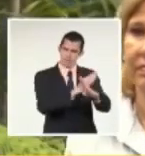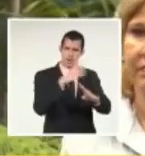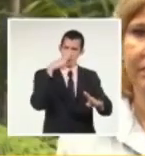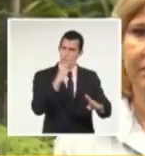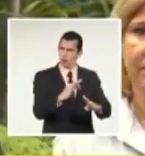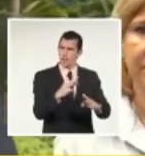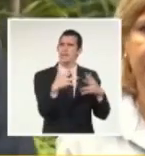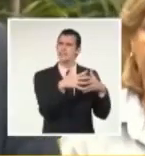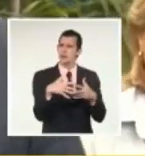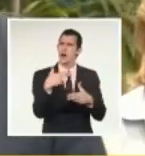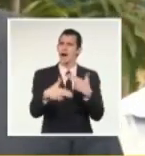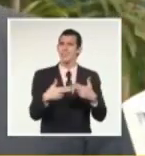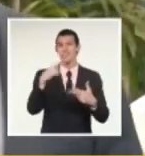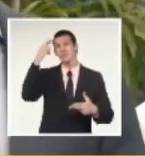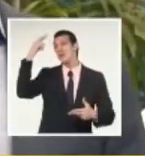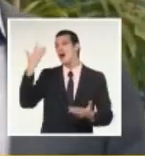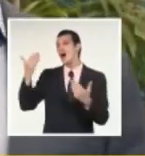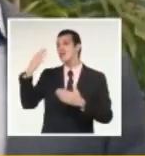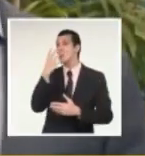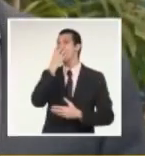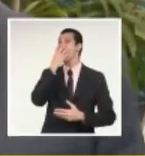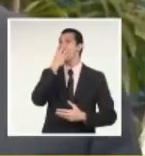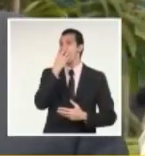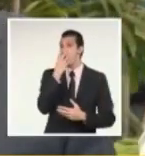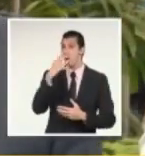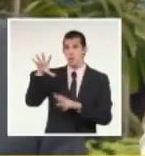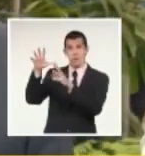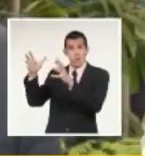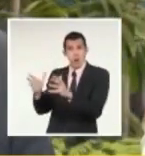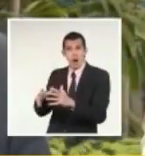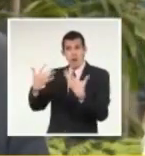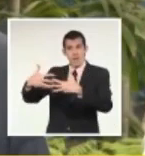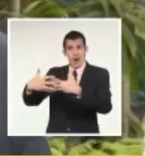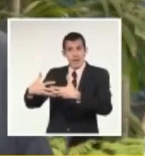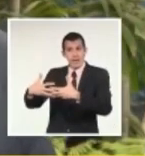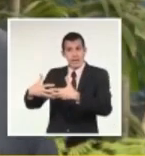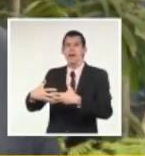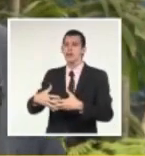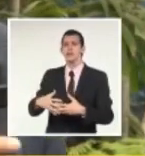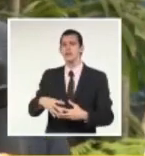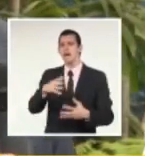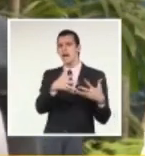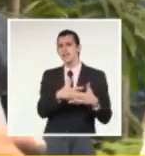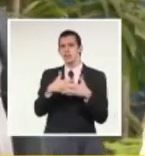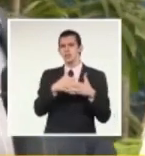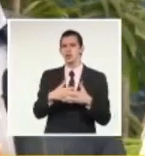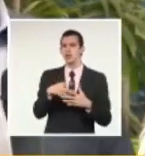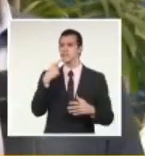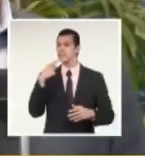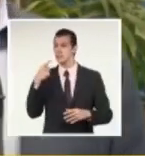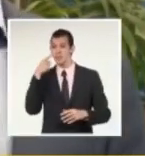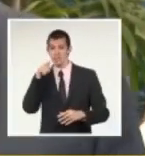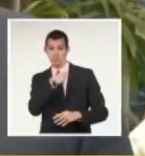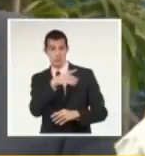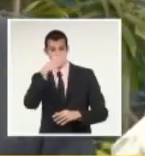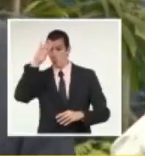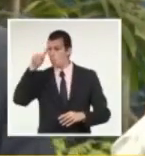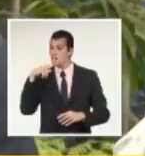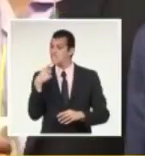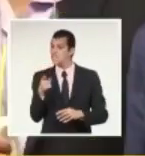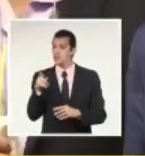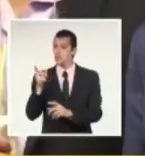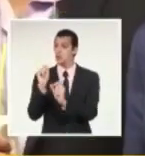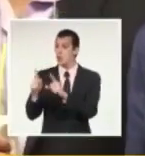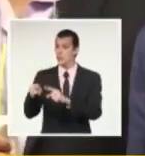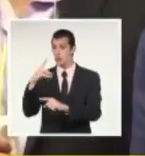planta de oxígeno medicinal. Hicieron todo lo posible porque entidades, empresas a las cuales le fuimos a comprar oxígeno en América Latina, no nos